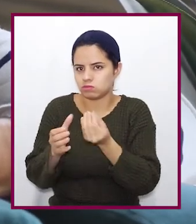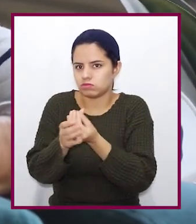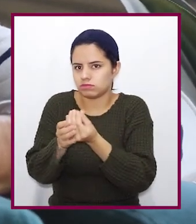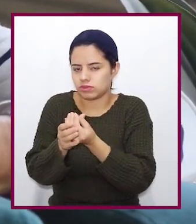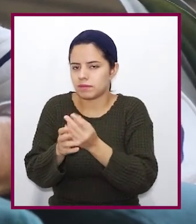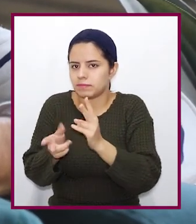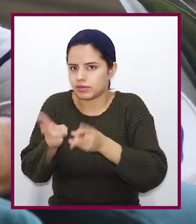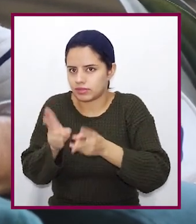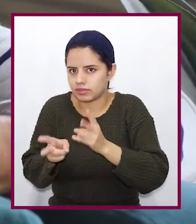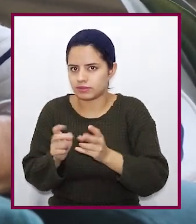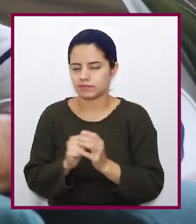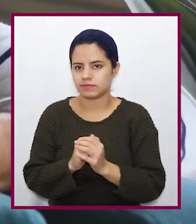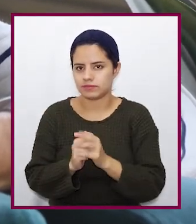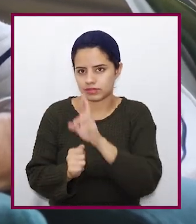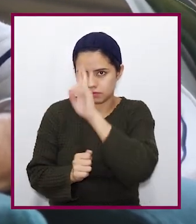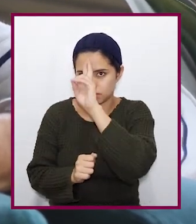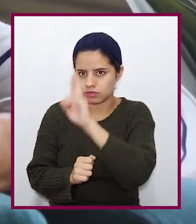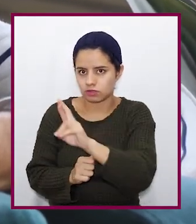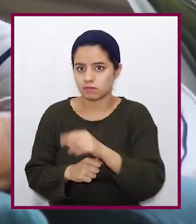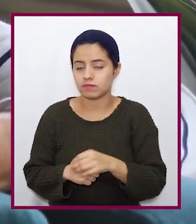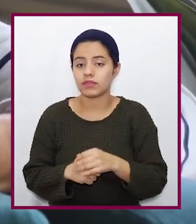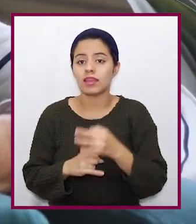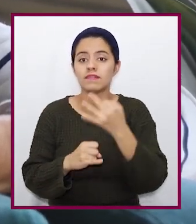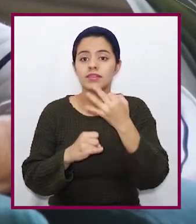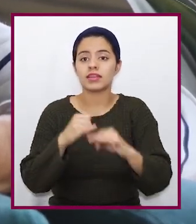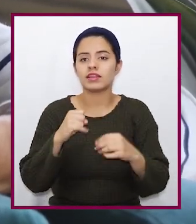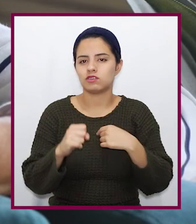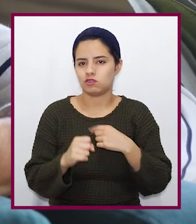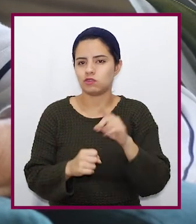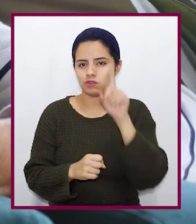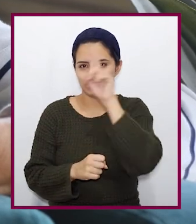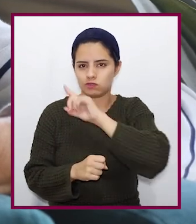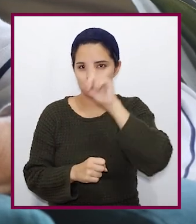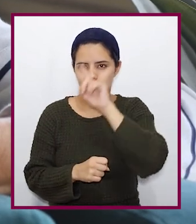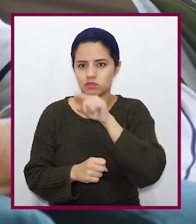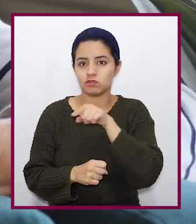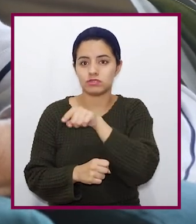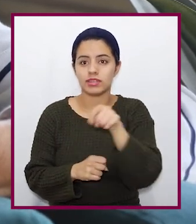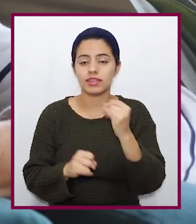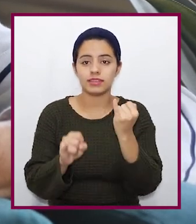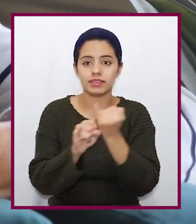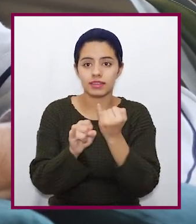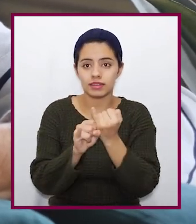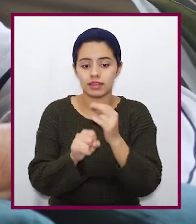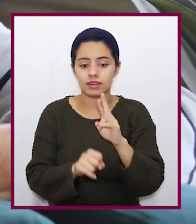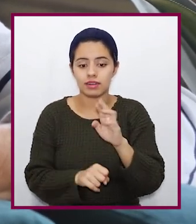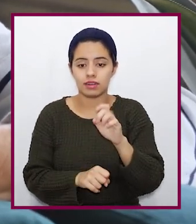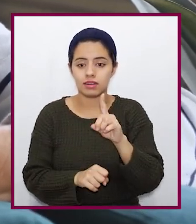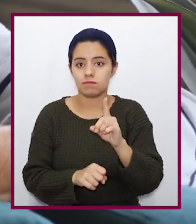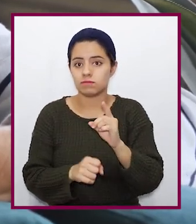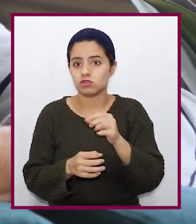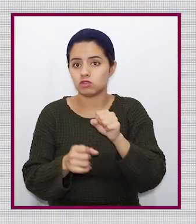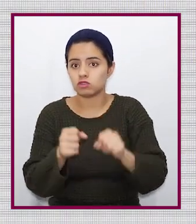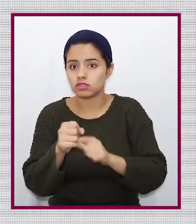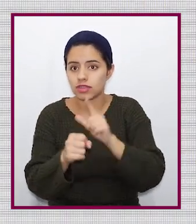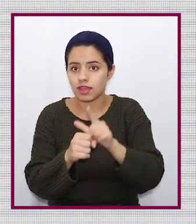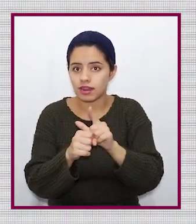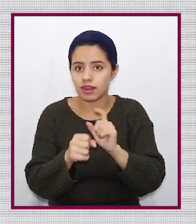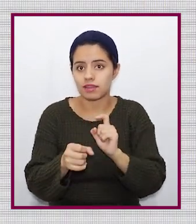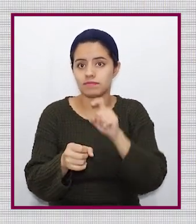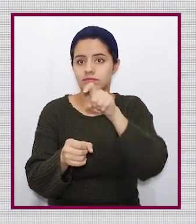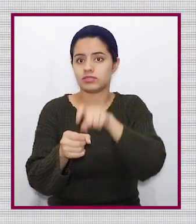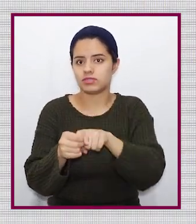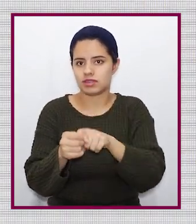último, Beatboxers, les recomiendo leer las normas que tiene cada red social de la que se hacen usuario.